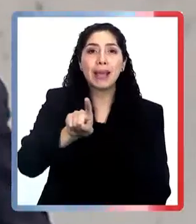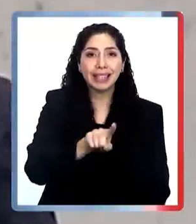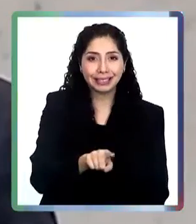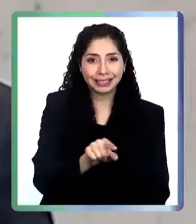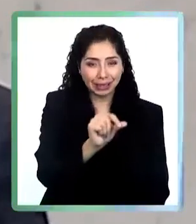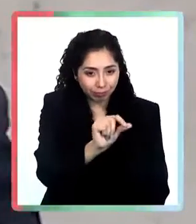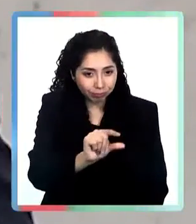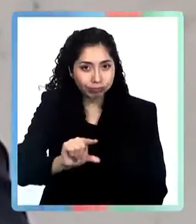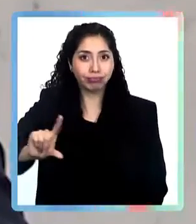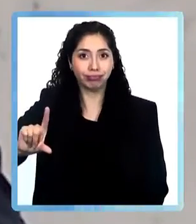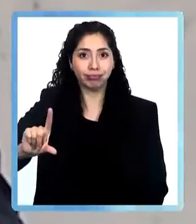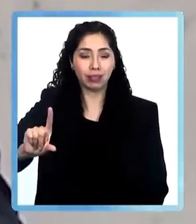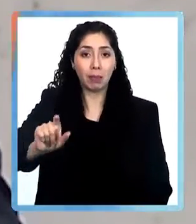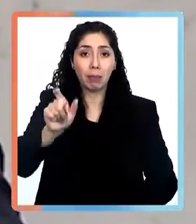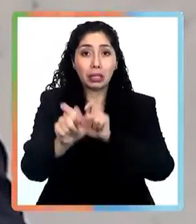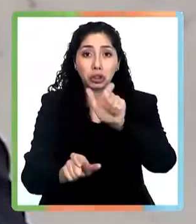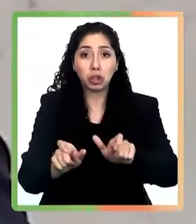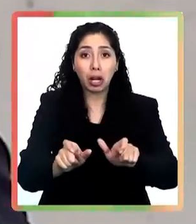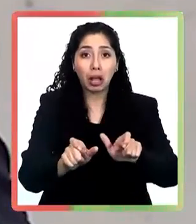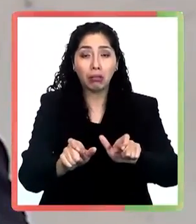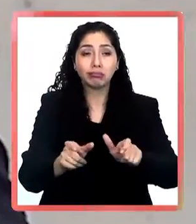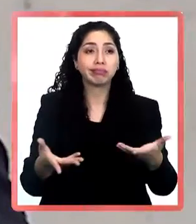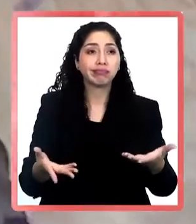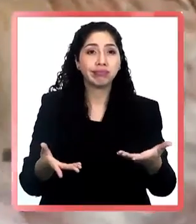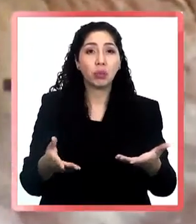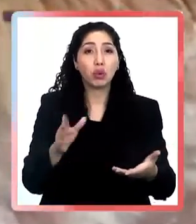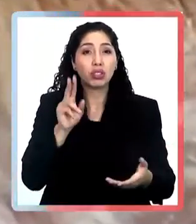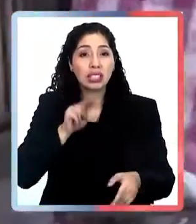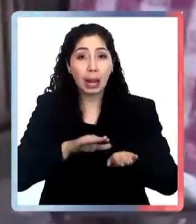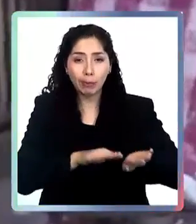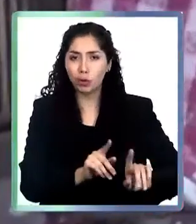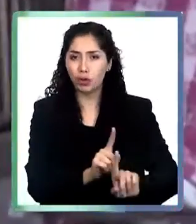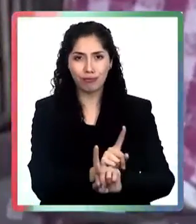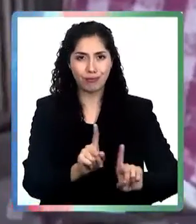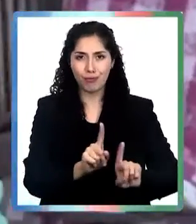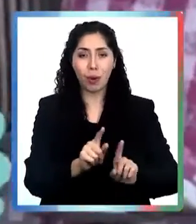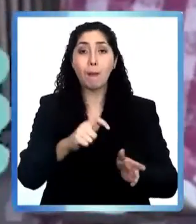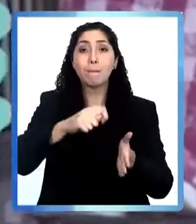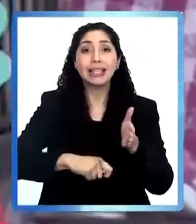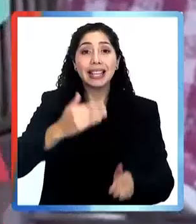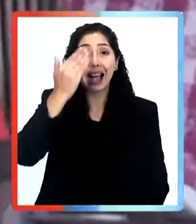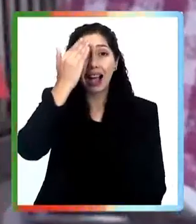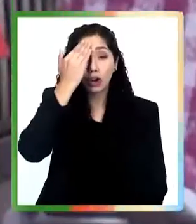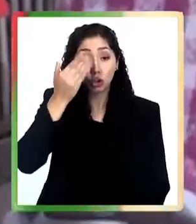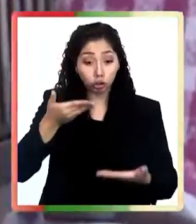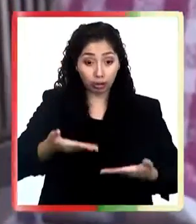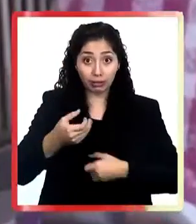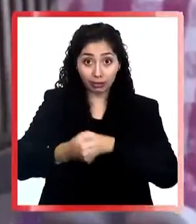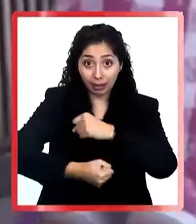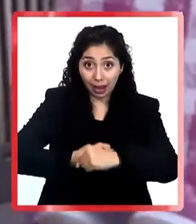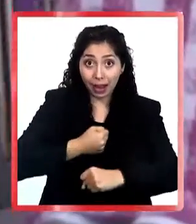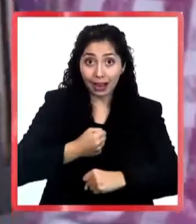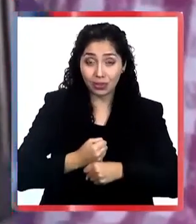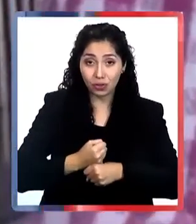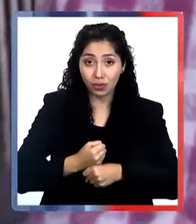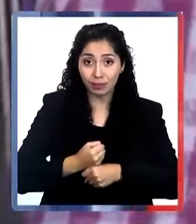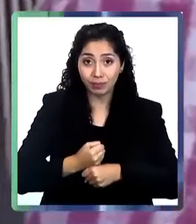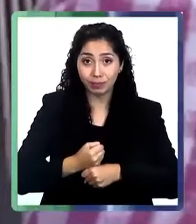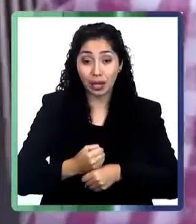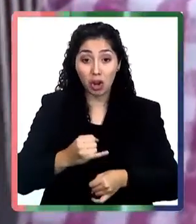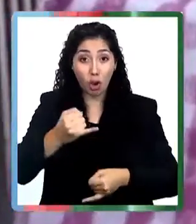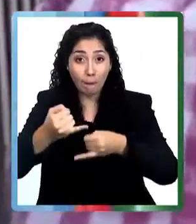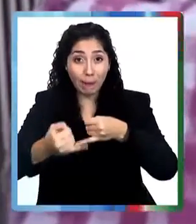para que nadie se quede atrás que el agosto de este año adelantando los plazos que habíamos comprometido